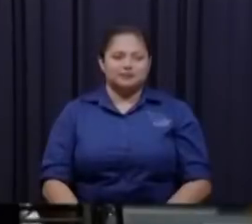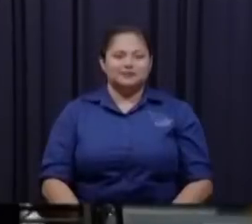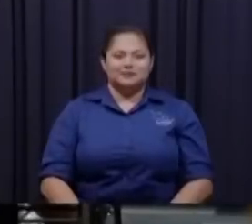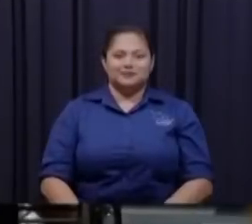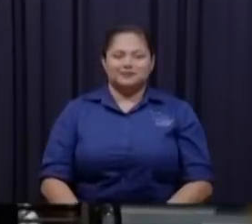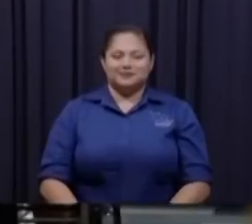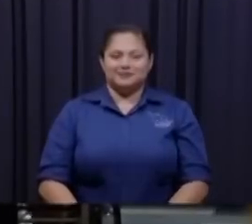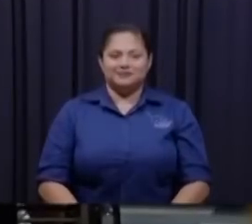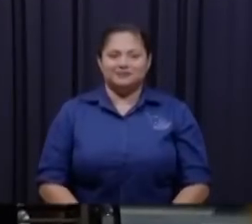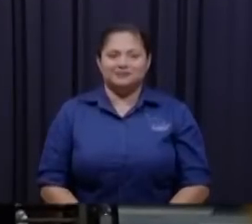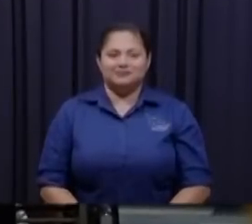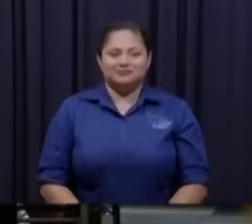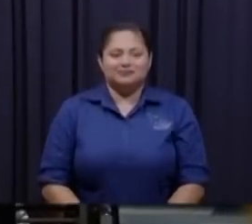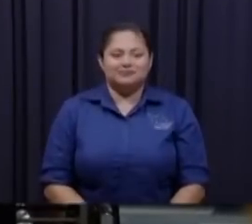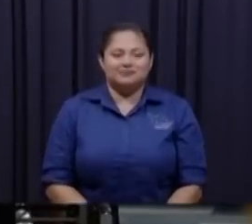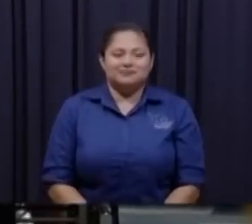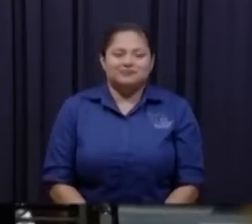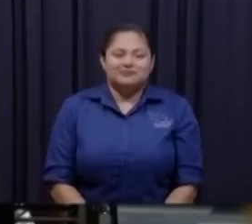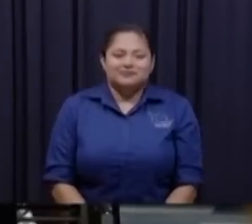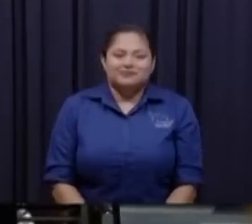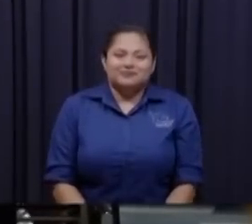quién ganó, ¿va?